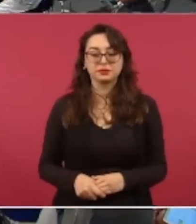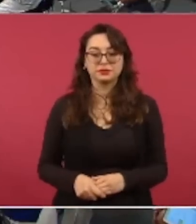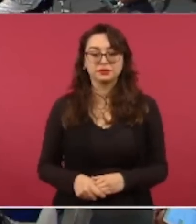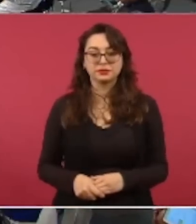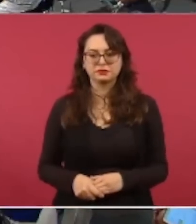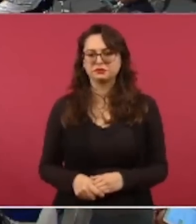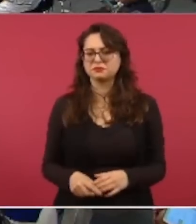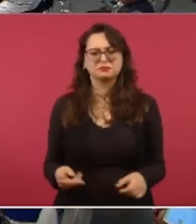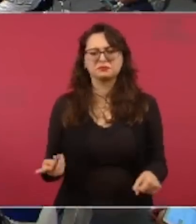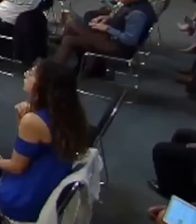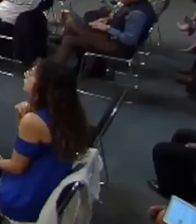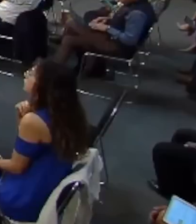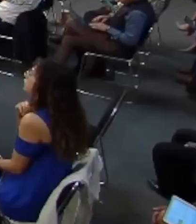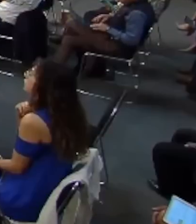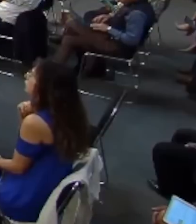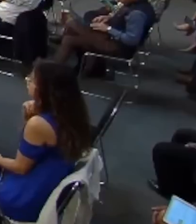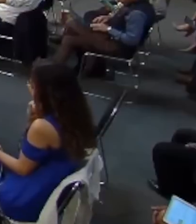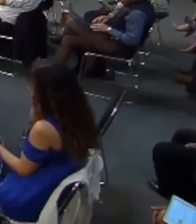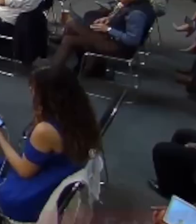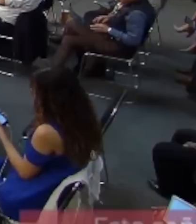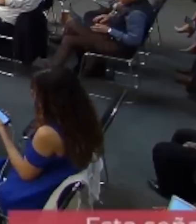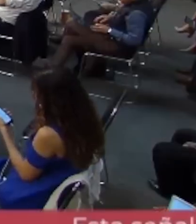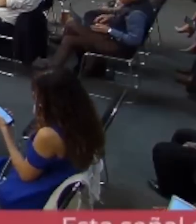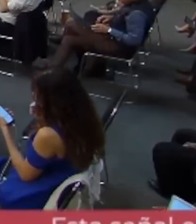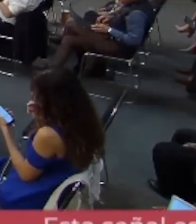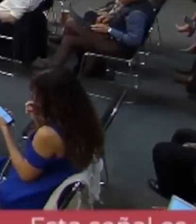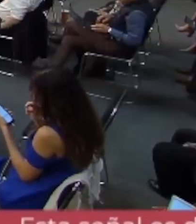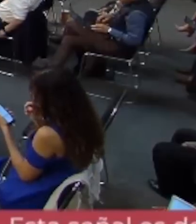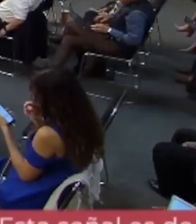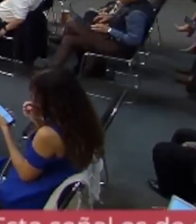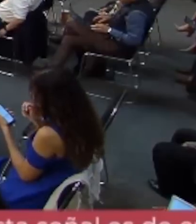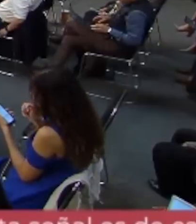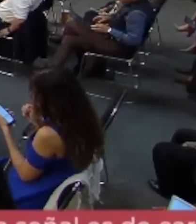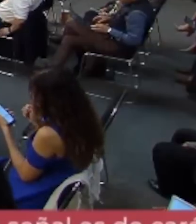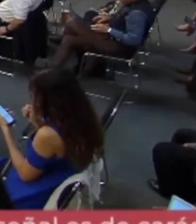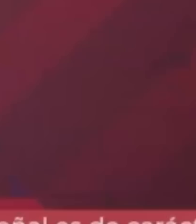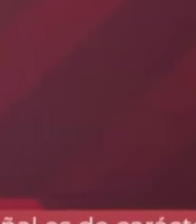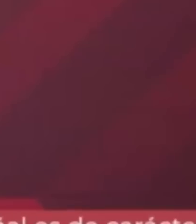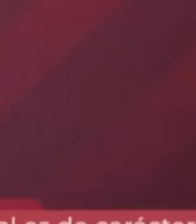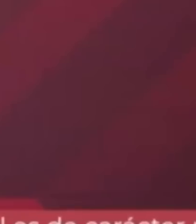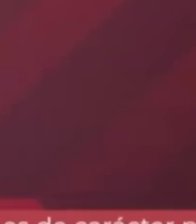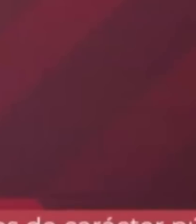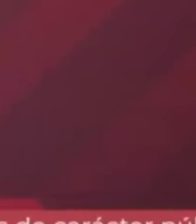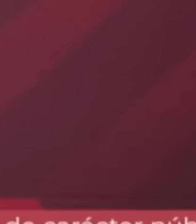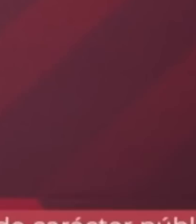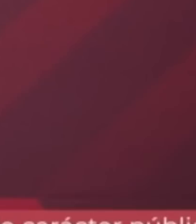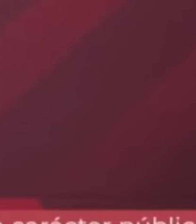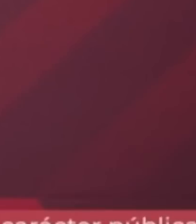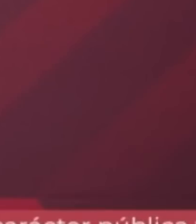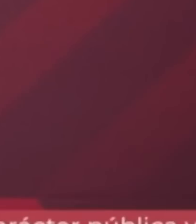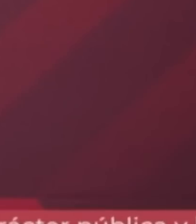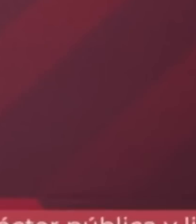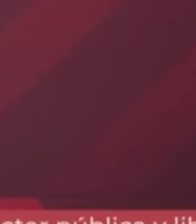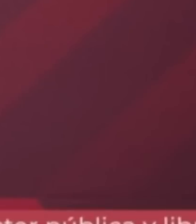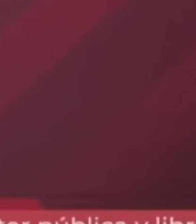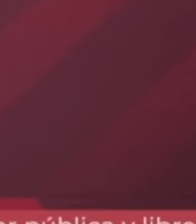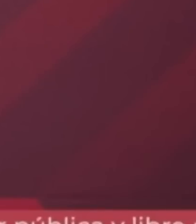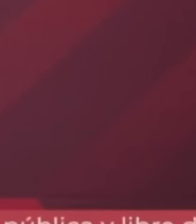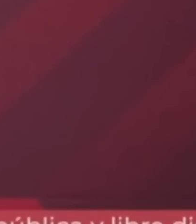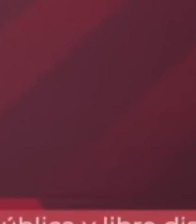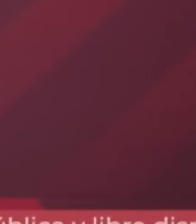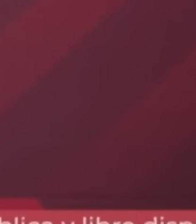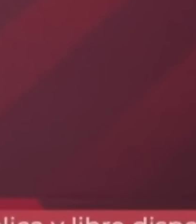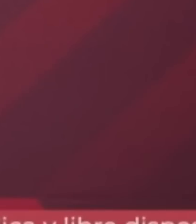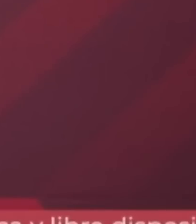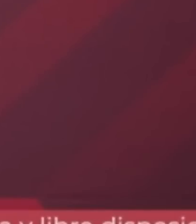No va a pasar nada porque la Secretaría de la Defensa y la Secretaría de Marina y el Gobierno de